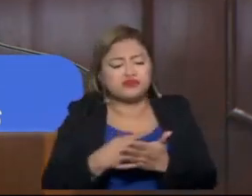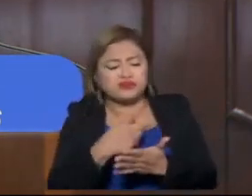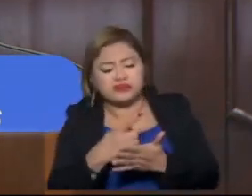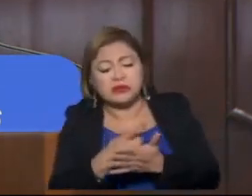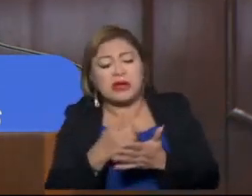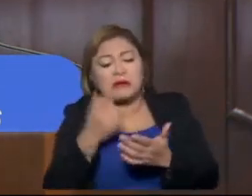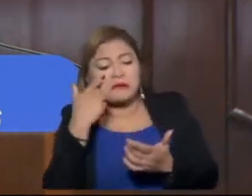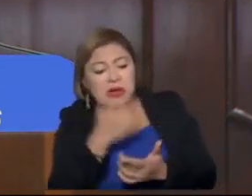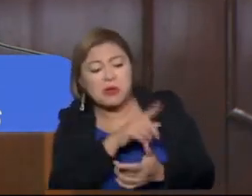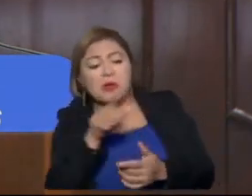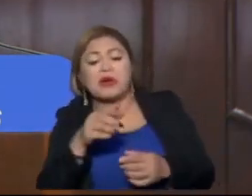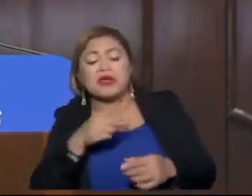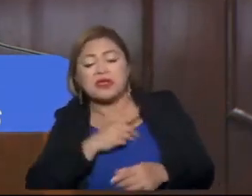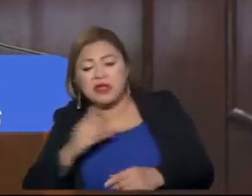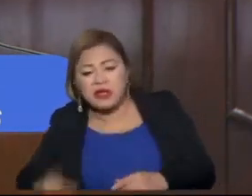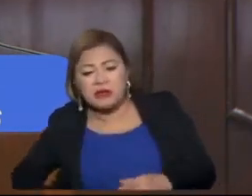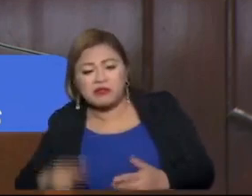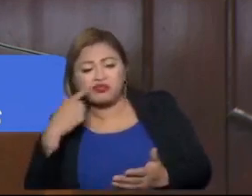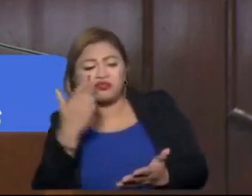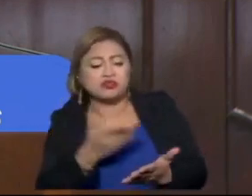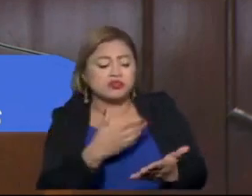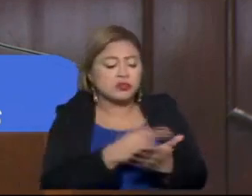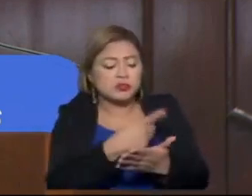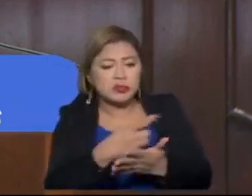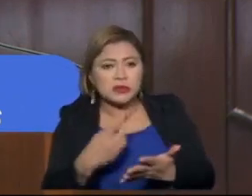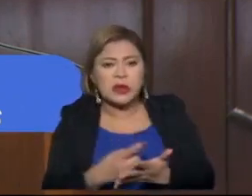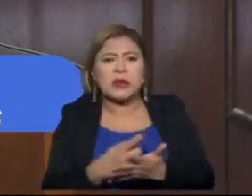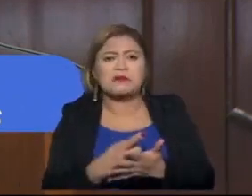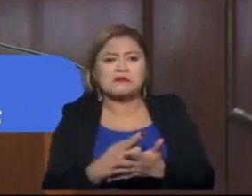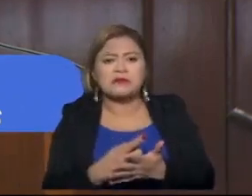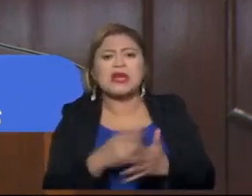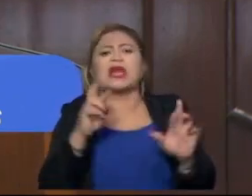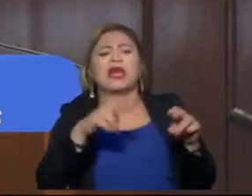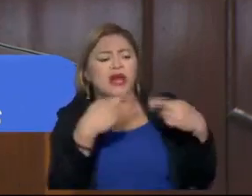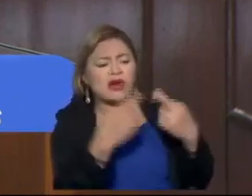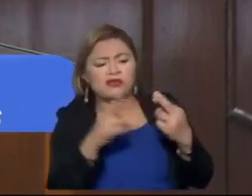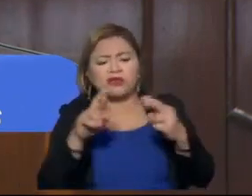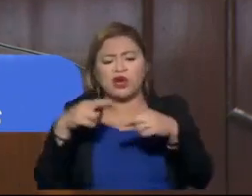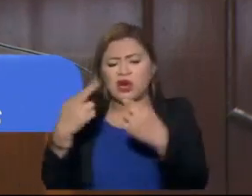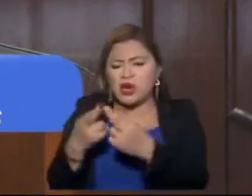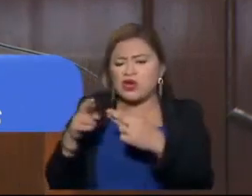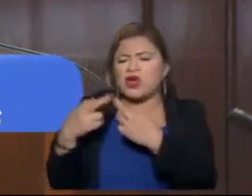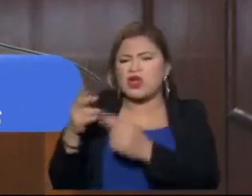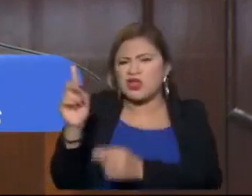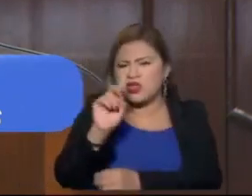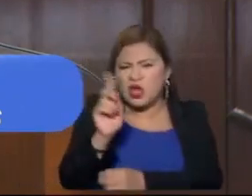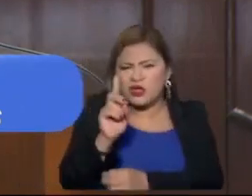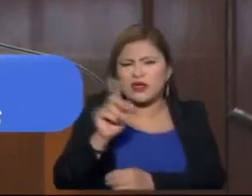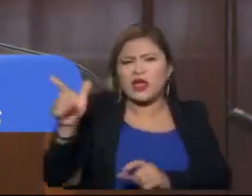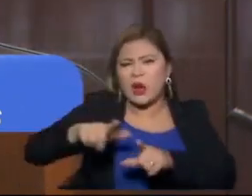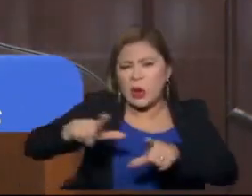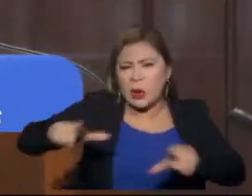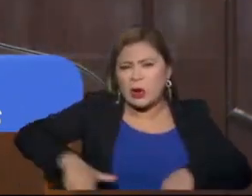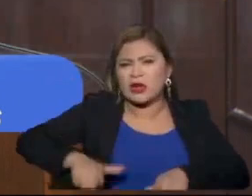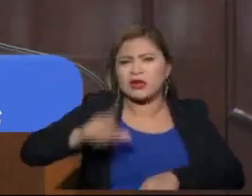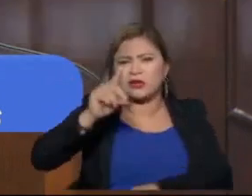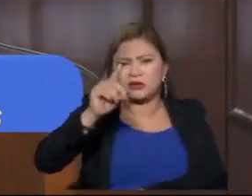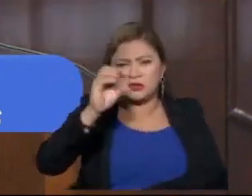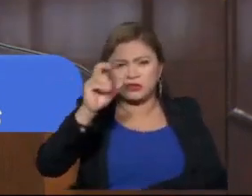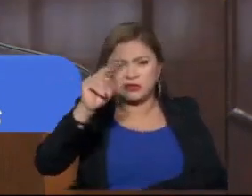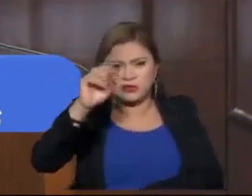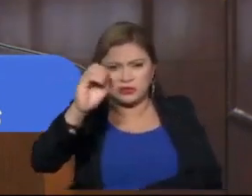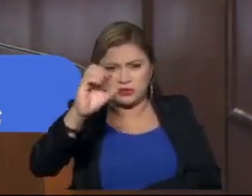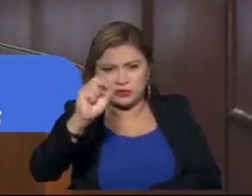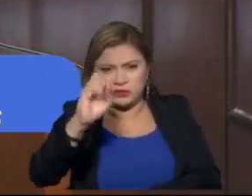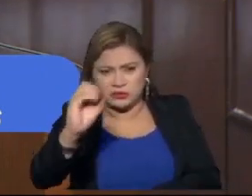pública, incluyendo una vez más reuniones en los distritos de Donoso, Omar Torrijos Herrera y La